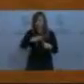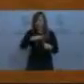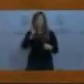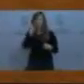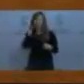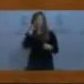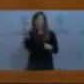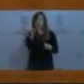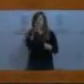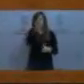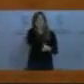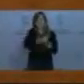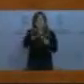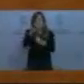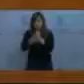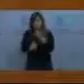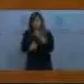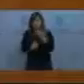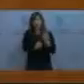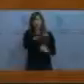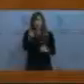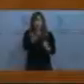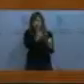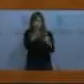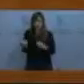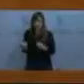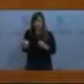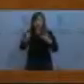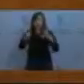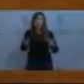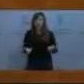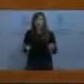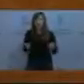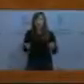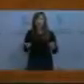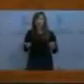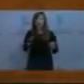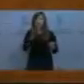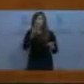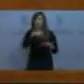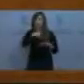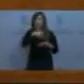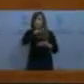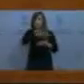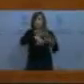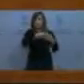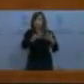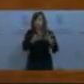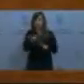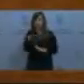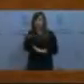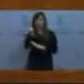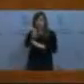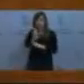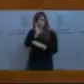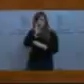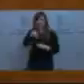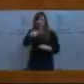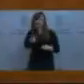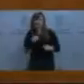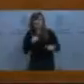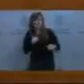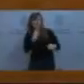posibles deficiencias que haya en alguna de ellas. Y entonces es cuando yo le traigo este cuadro, para que luego no digan que yo dije, que no